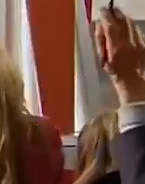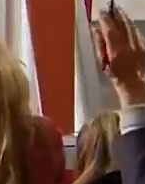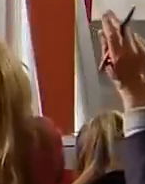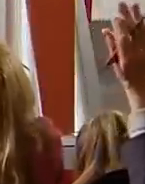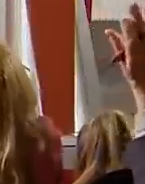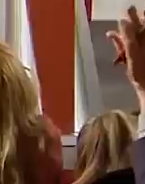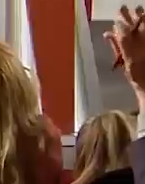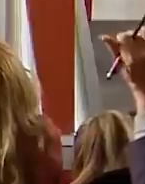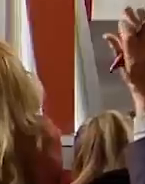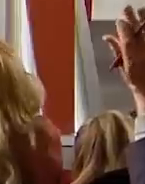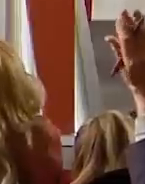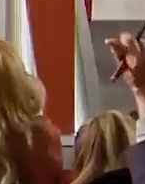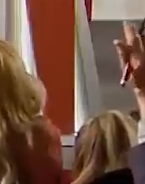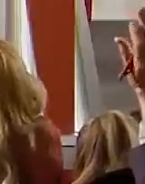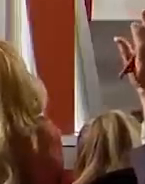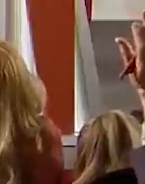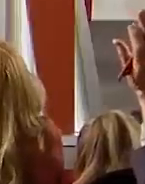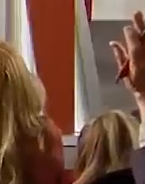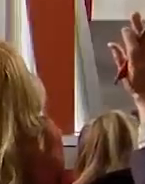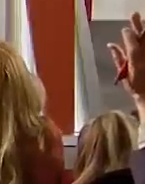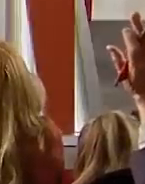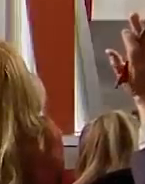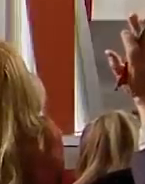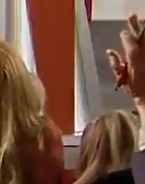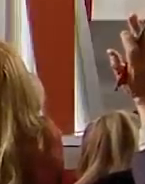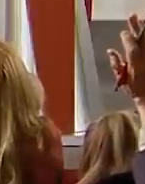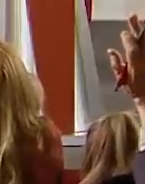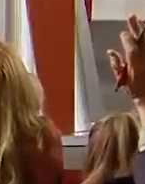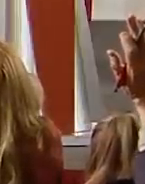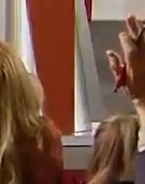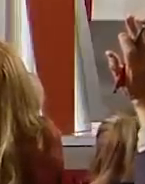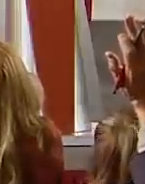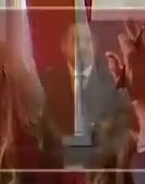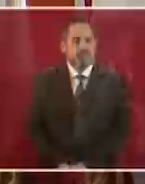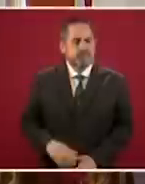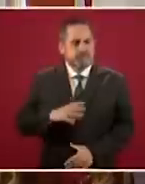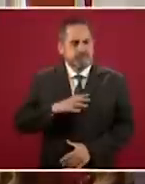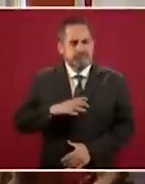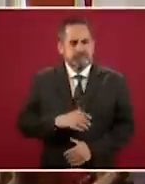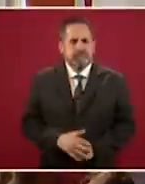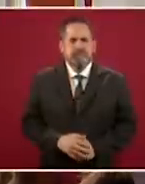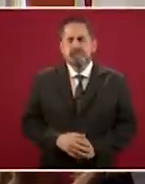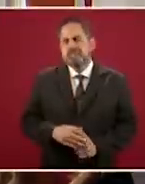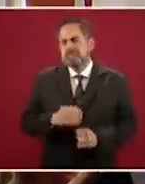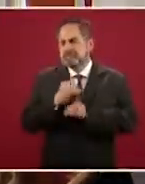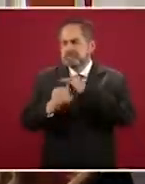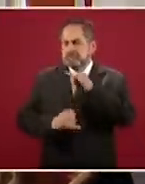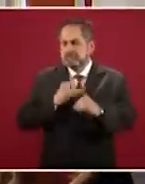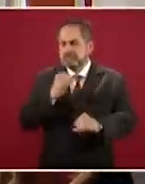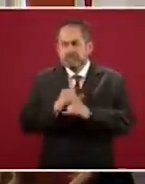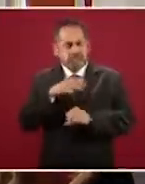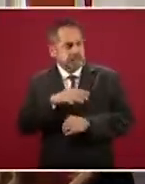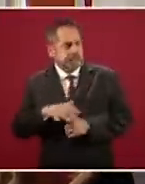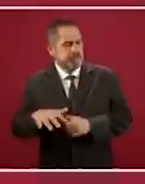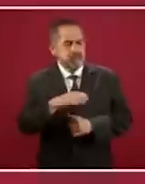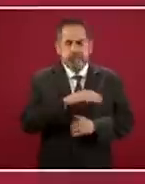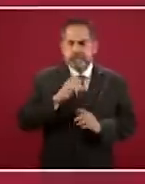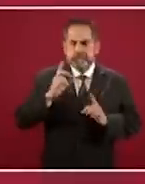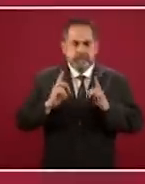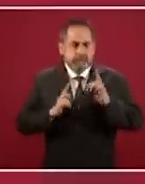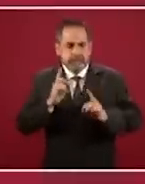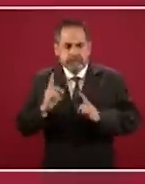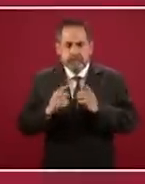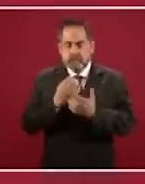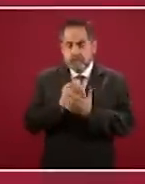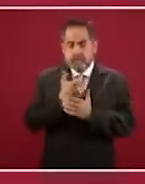sostienes es cierto, ¿sí? Hay un ambiente internacional de incertidumbre